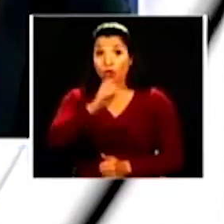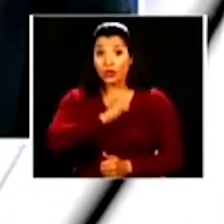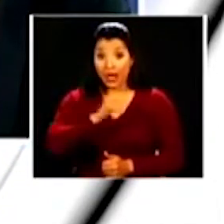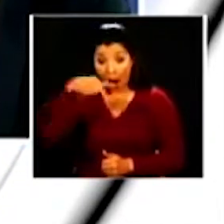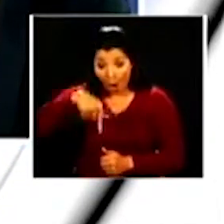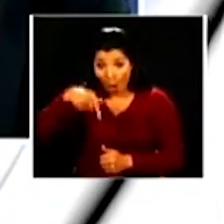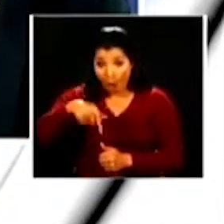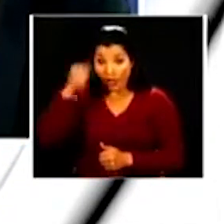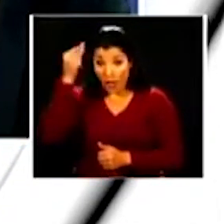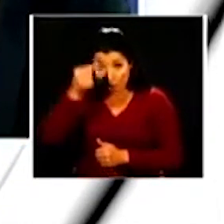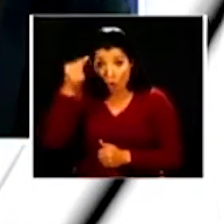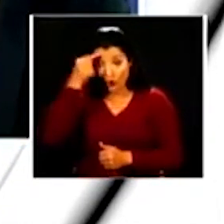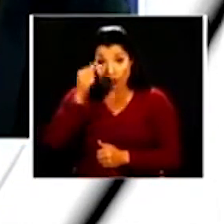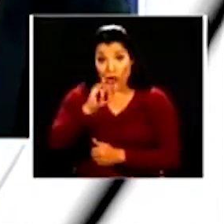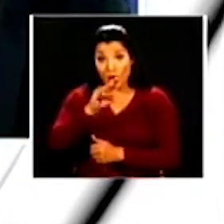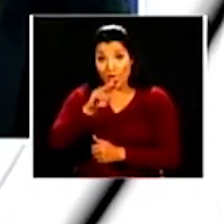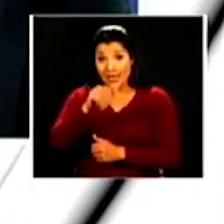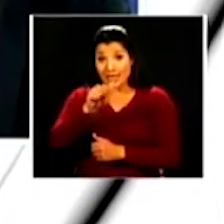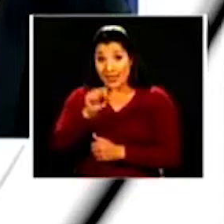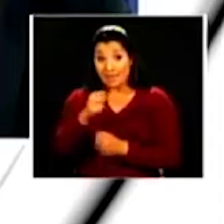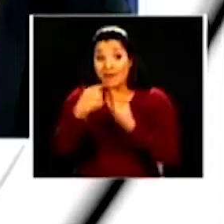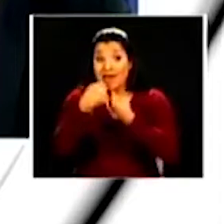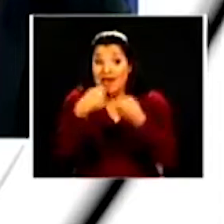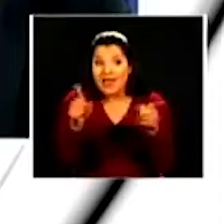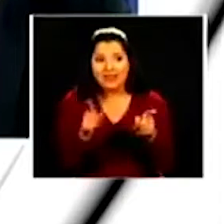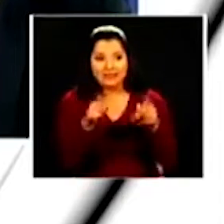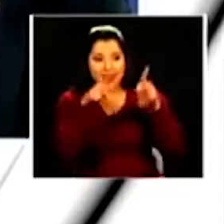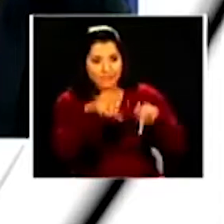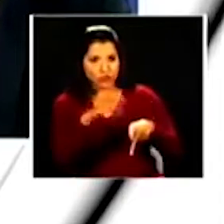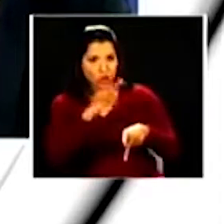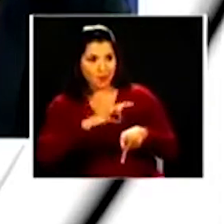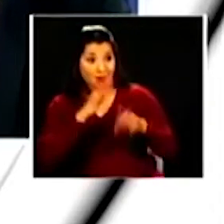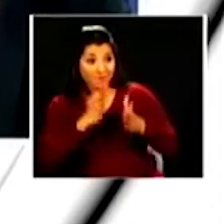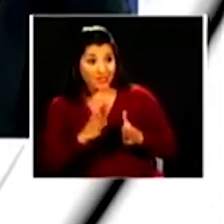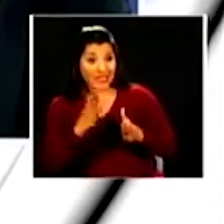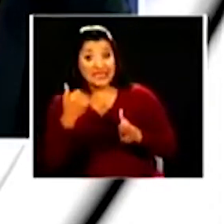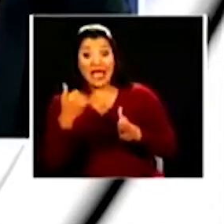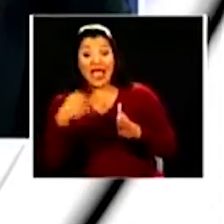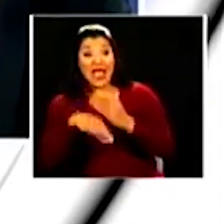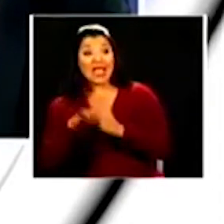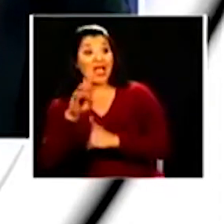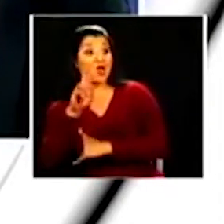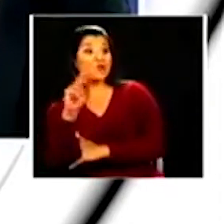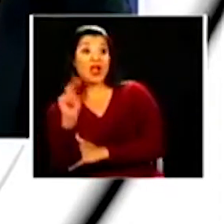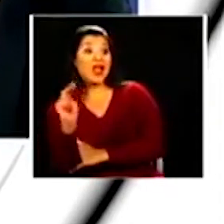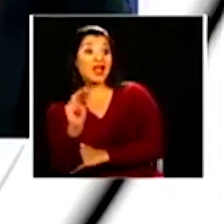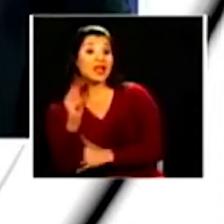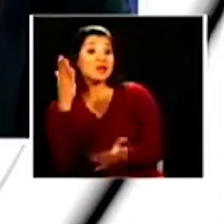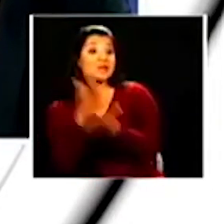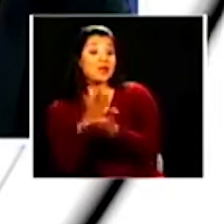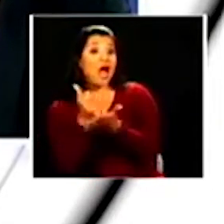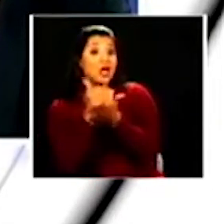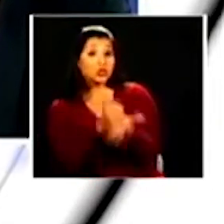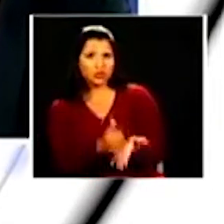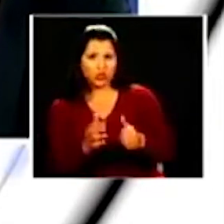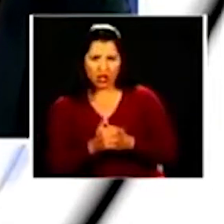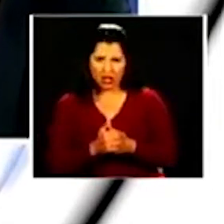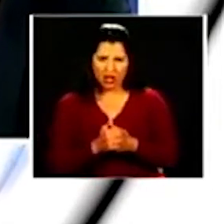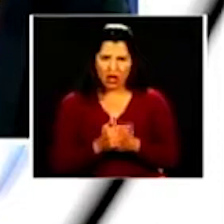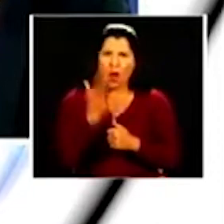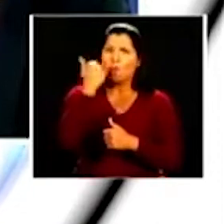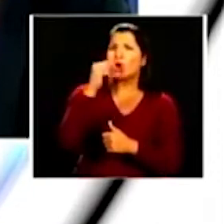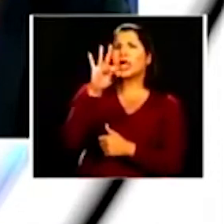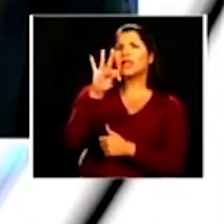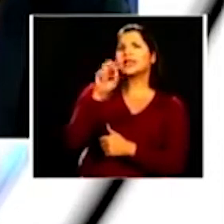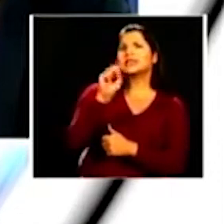gobierno, de Limas, le dicen a sus beneficiarios que en un gobierno de Restauración Nacional les quitaríamos sus ayudas? ¿Por qué no dice nada el Tribunal Supremo